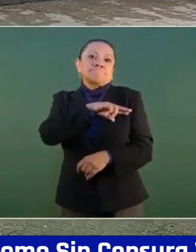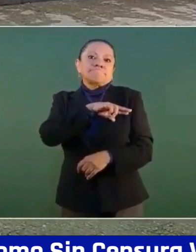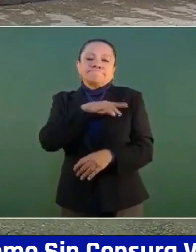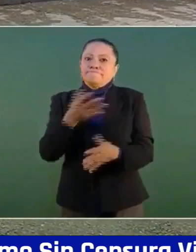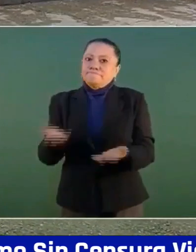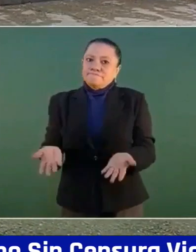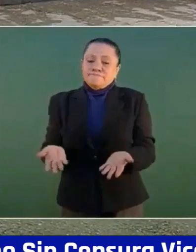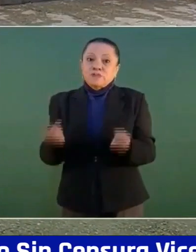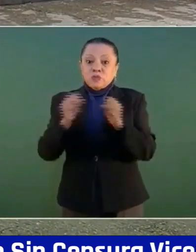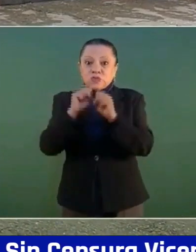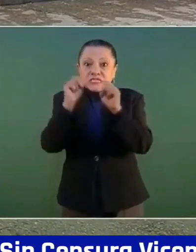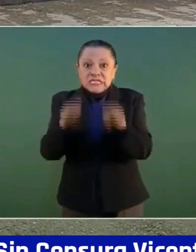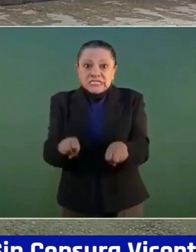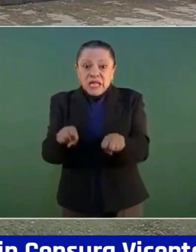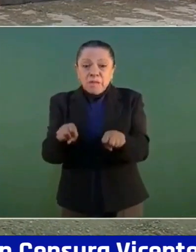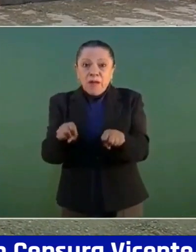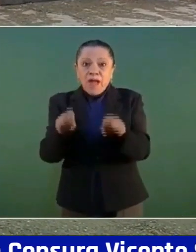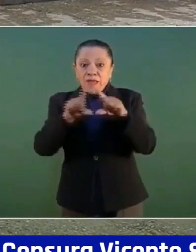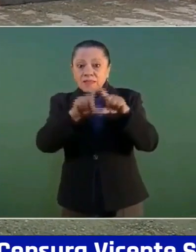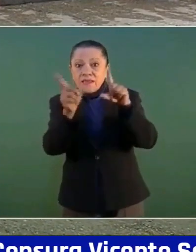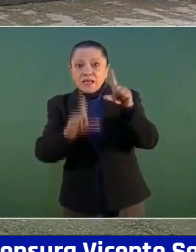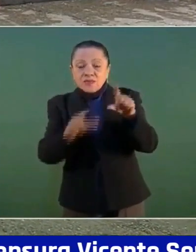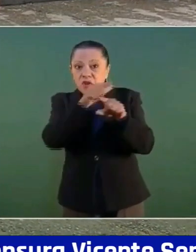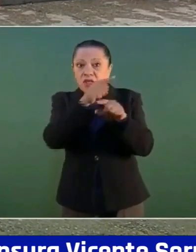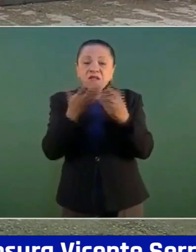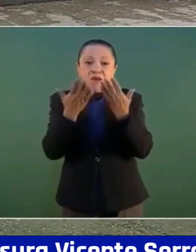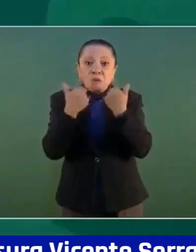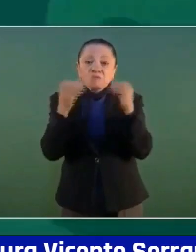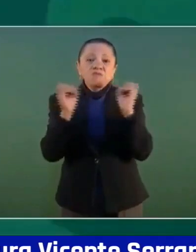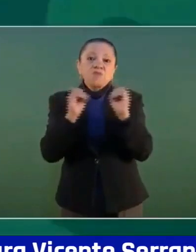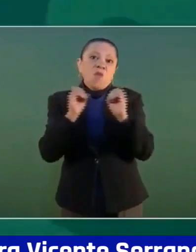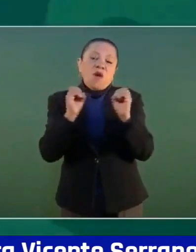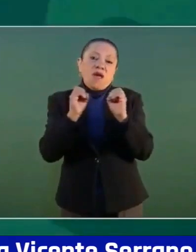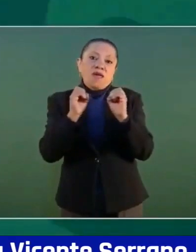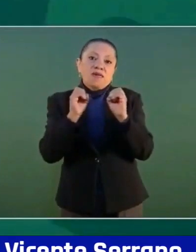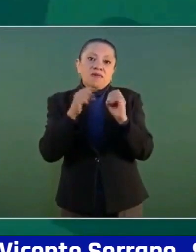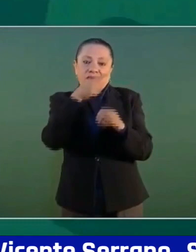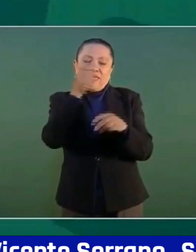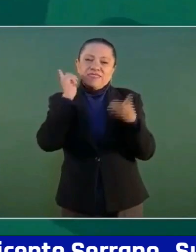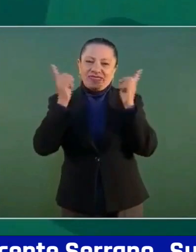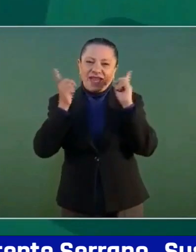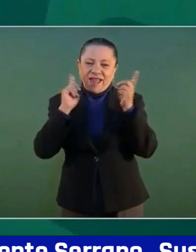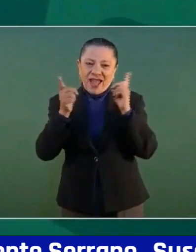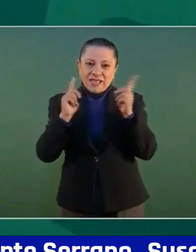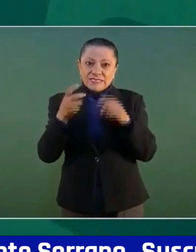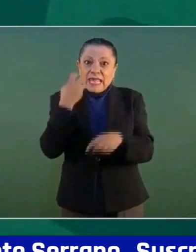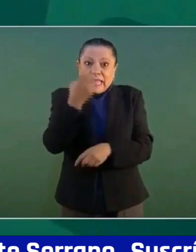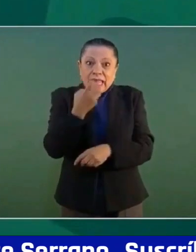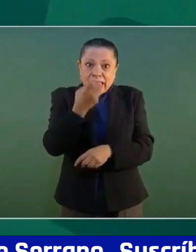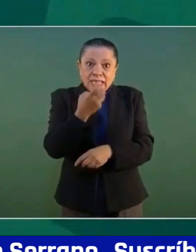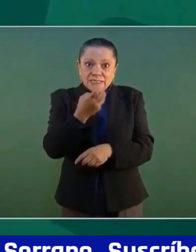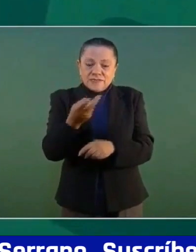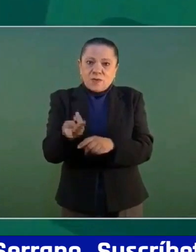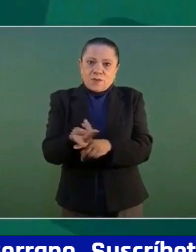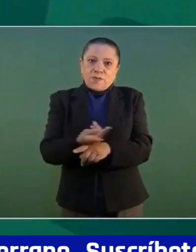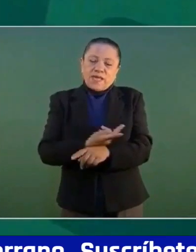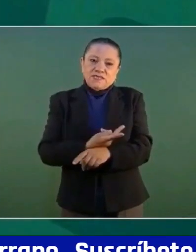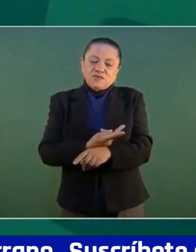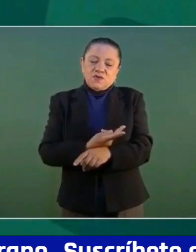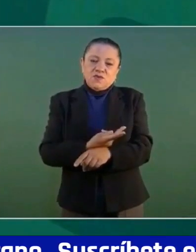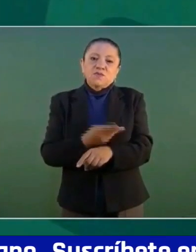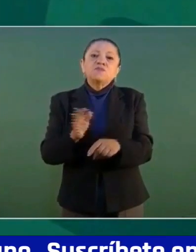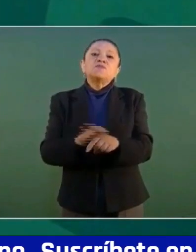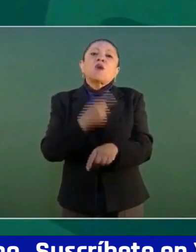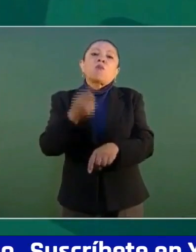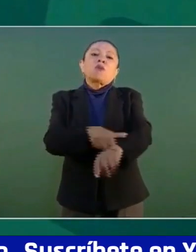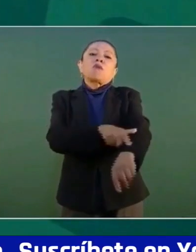sistema nacional, que fue lo que se construyó a lo